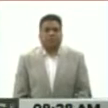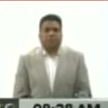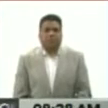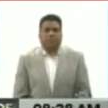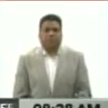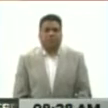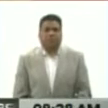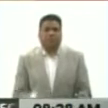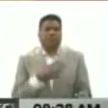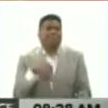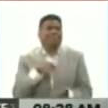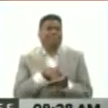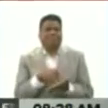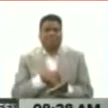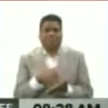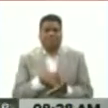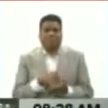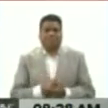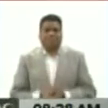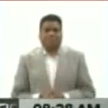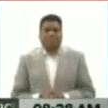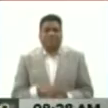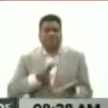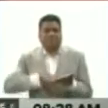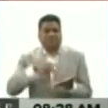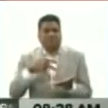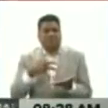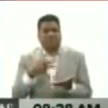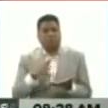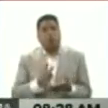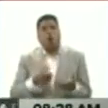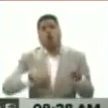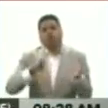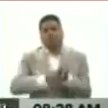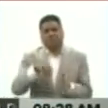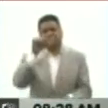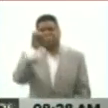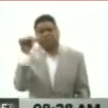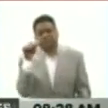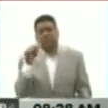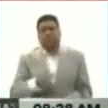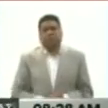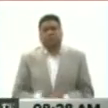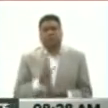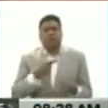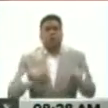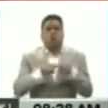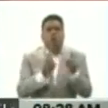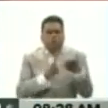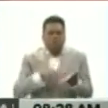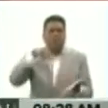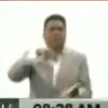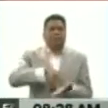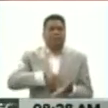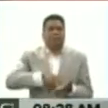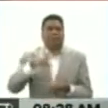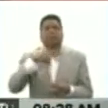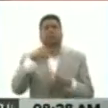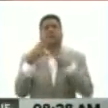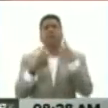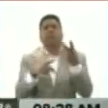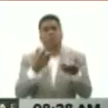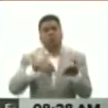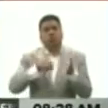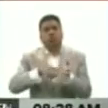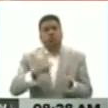me debilitó. Recaí. Así como que igualito me levanté porque escuché una voz que me dijo que si yo seguía consumiendo